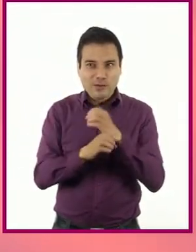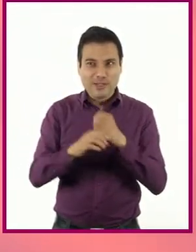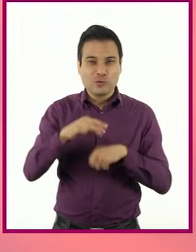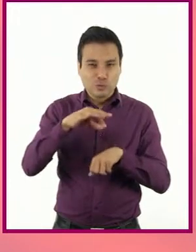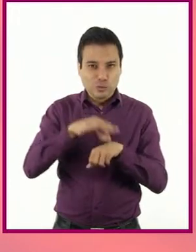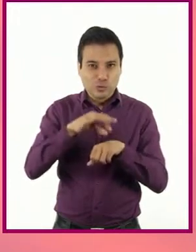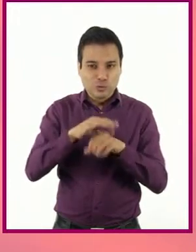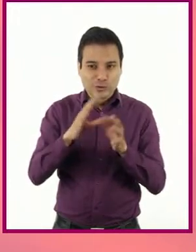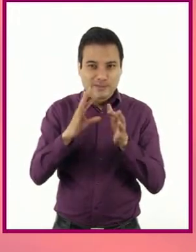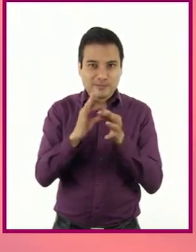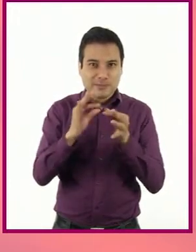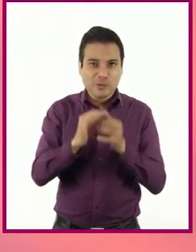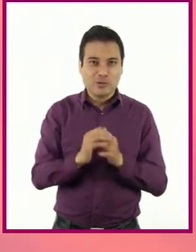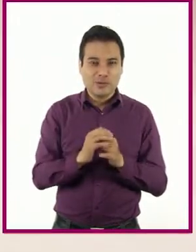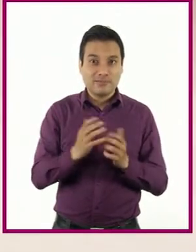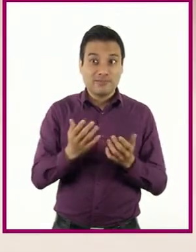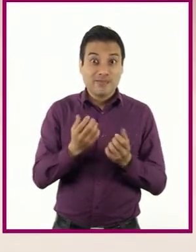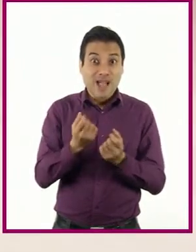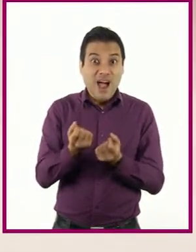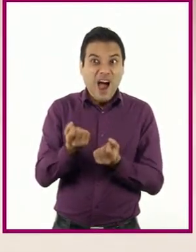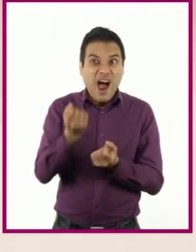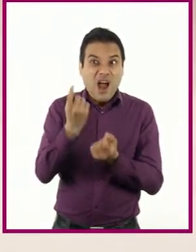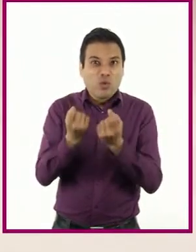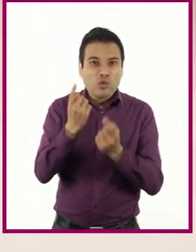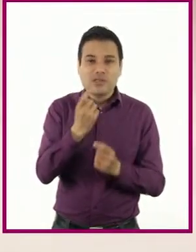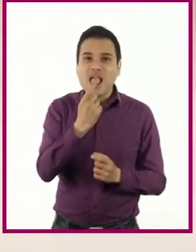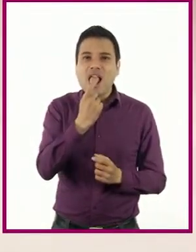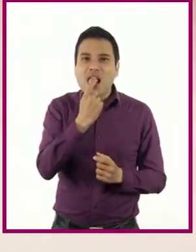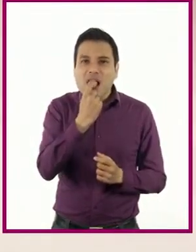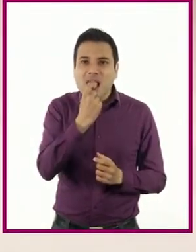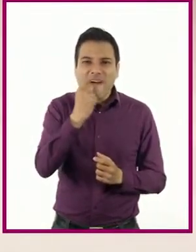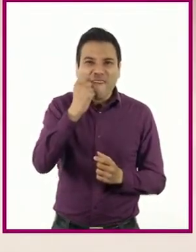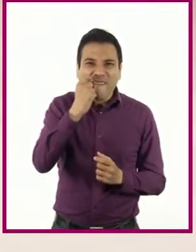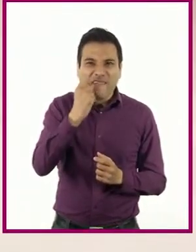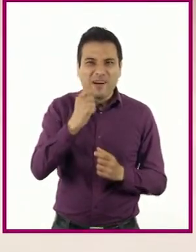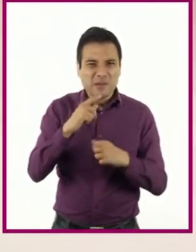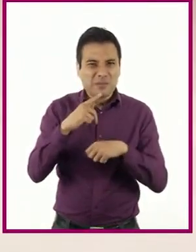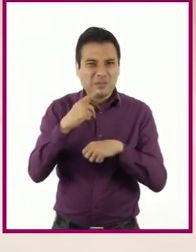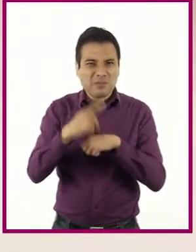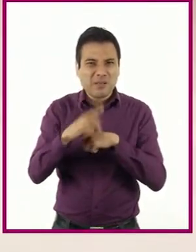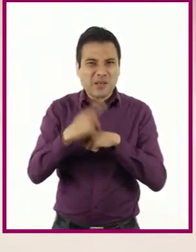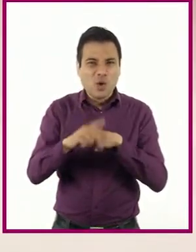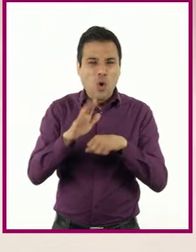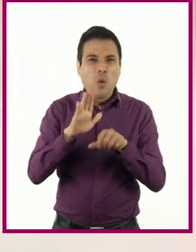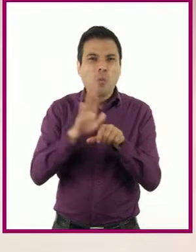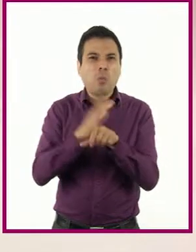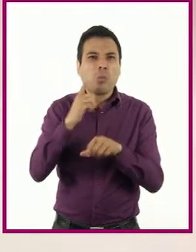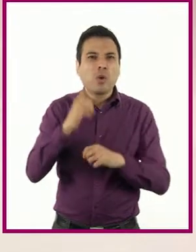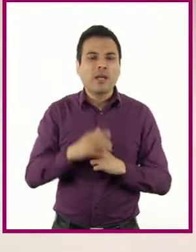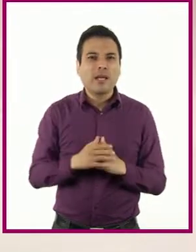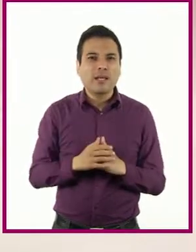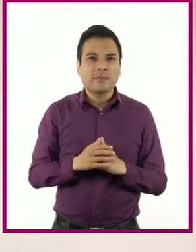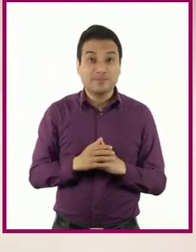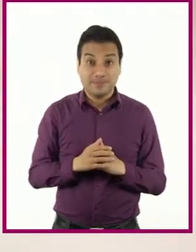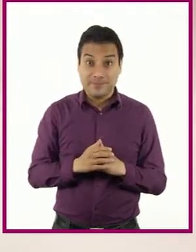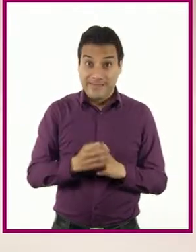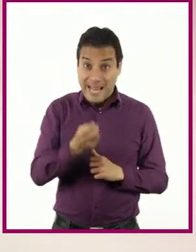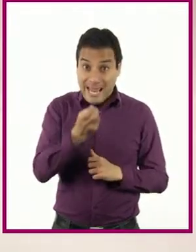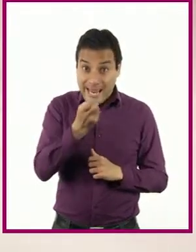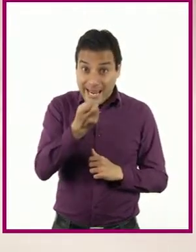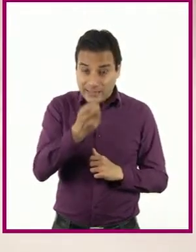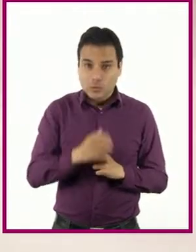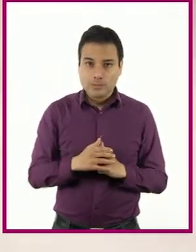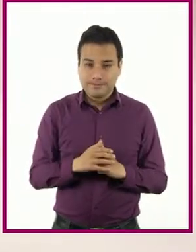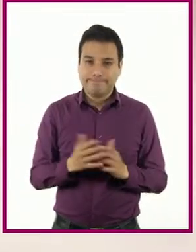forma en cómo dañan su boca y dentadura quienes usan piercings. Ese tipo de prácticas, que sin duda